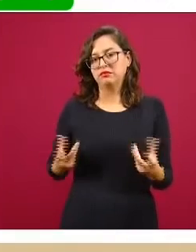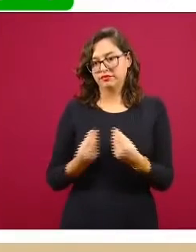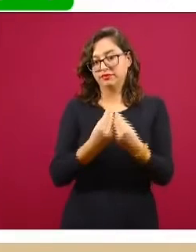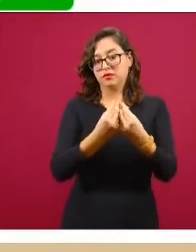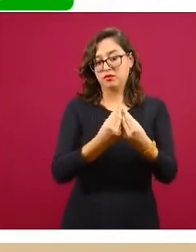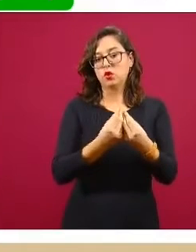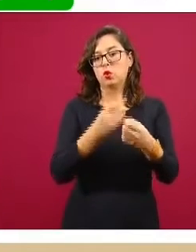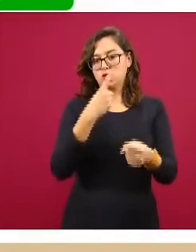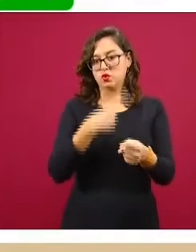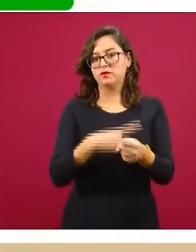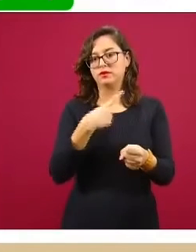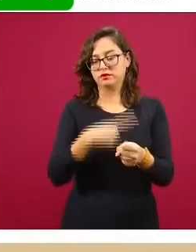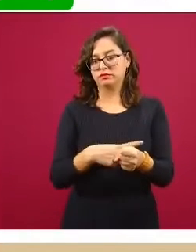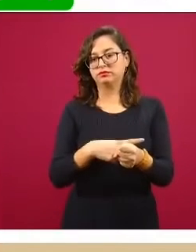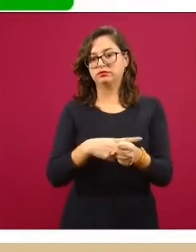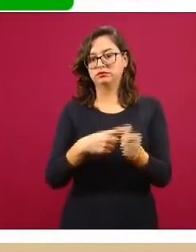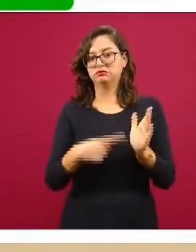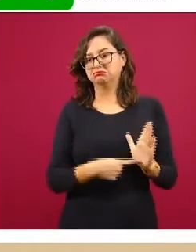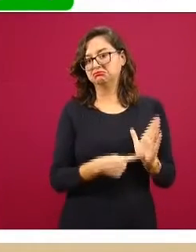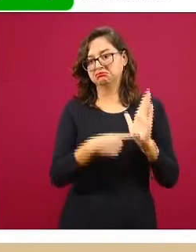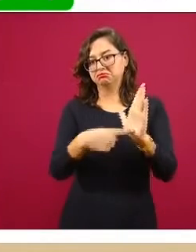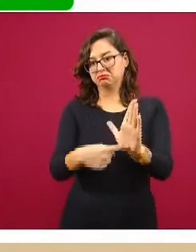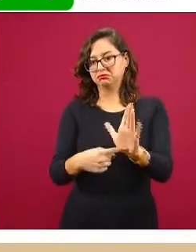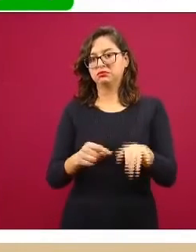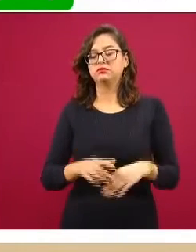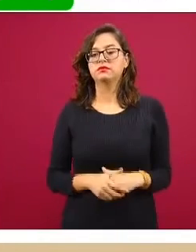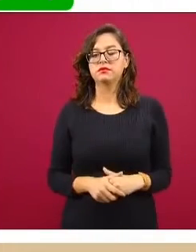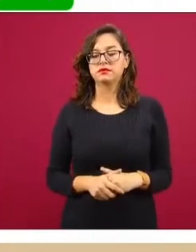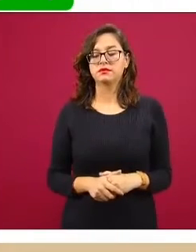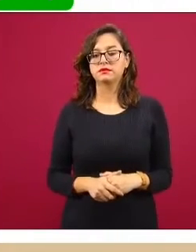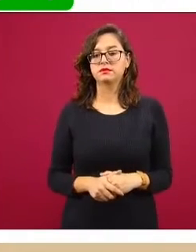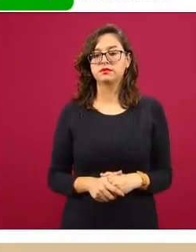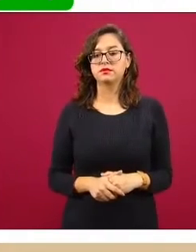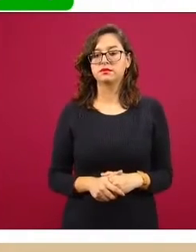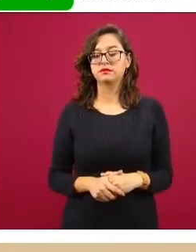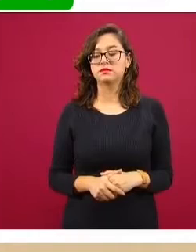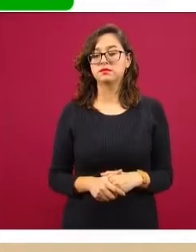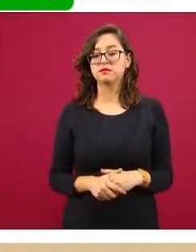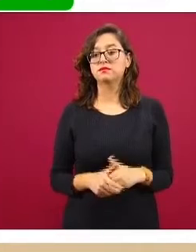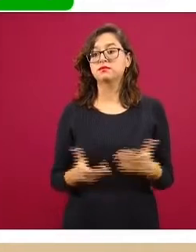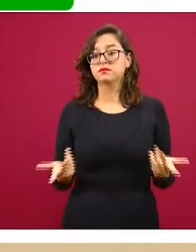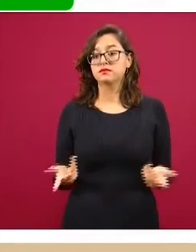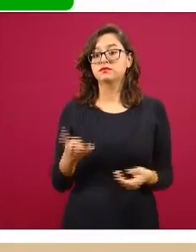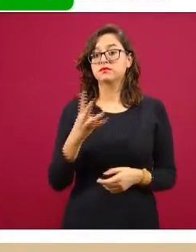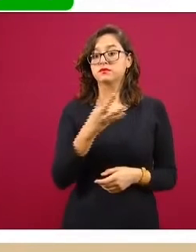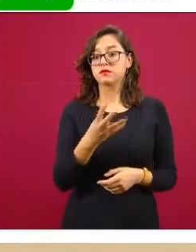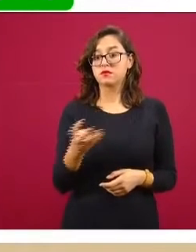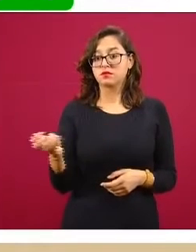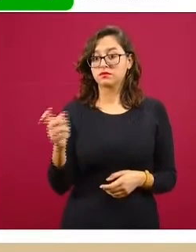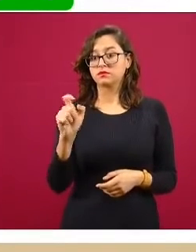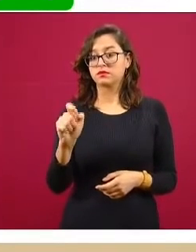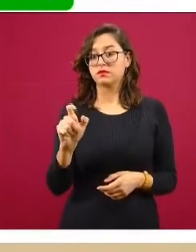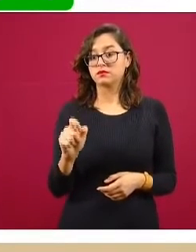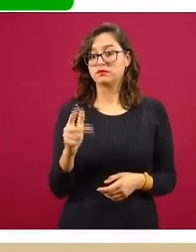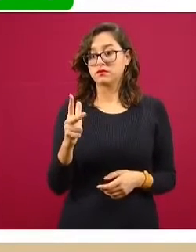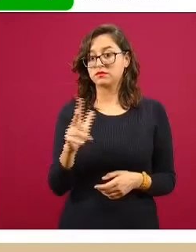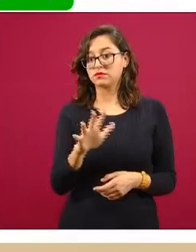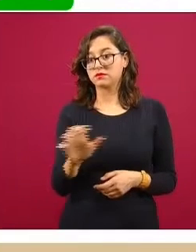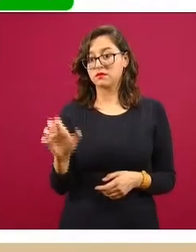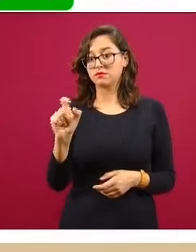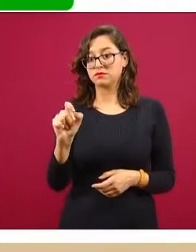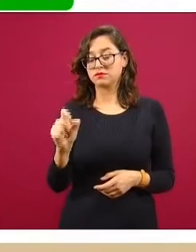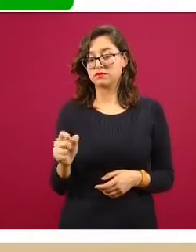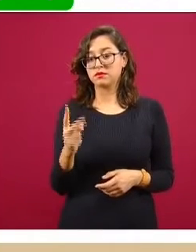lo aplicamos en esto y se los agregamos a los confirmados. Y así tenemos un total de casos estimados de